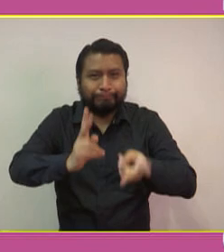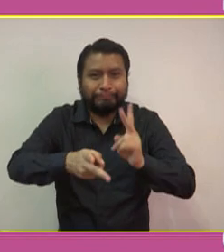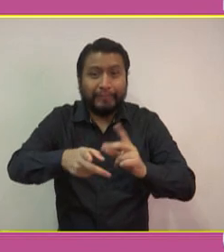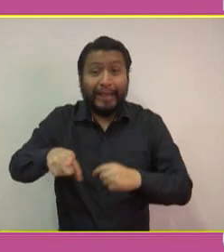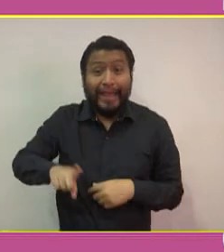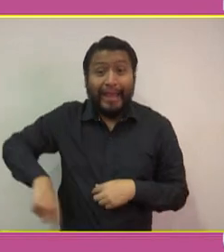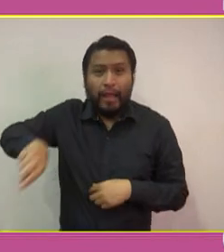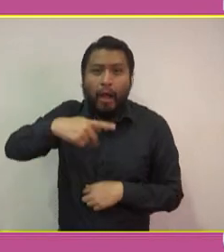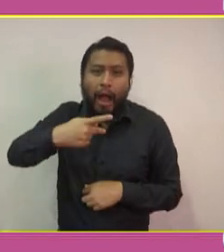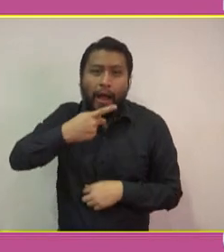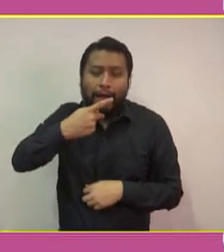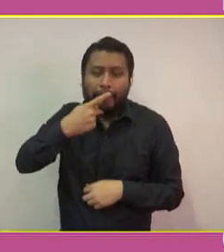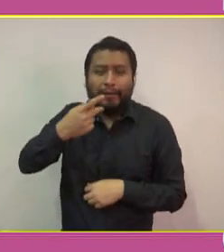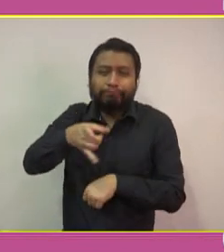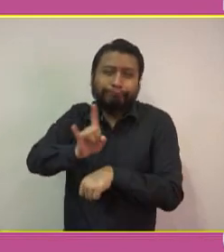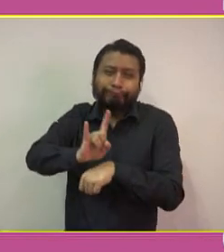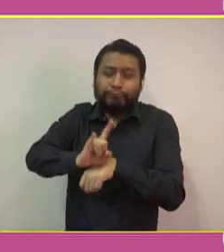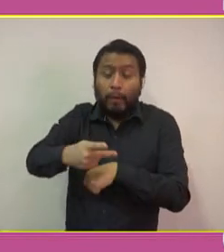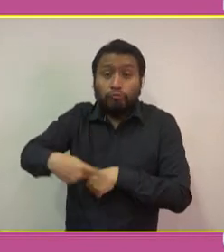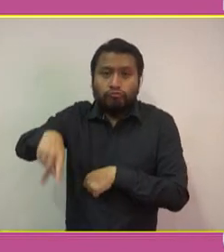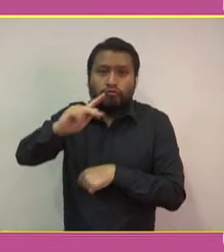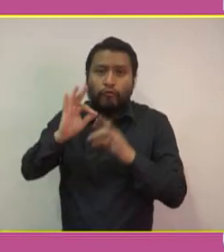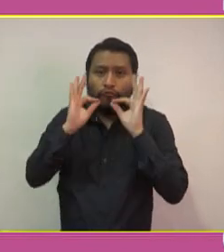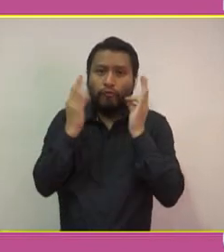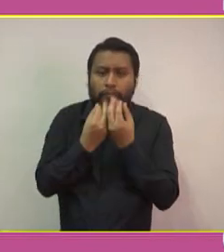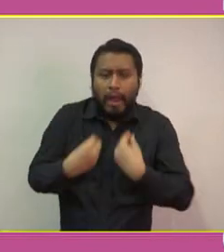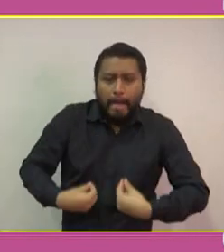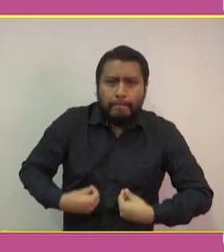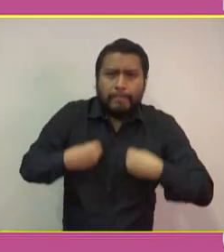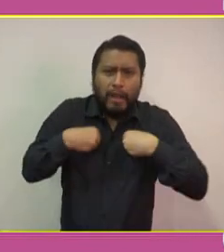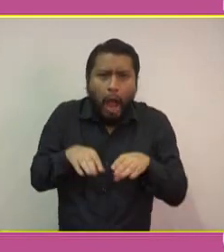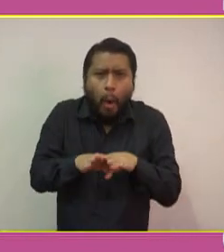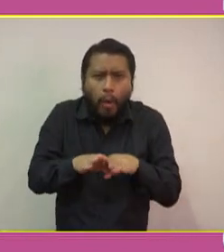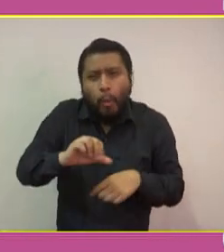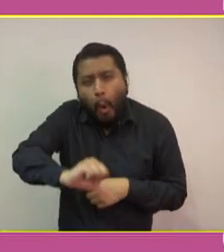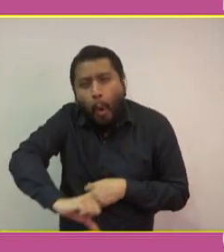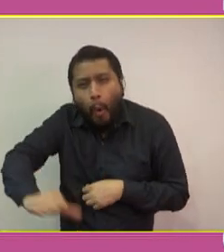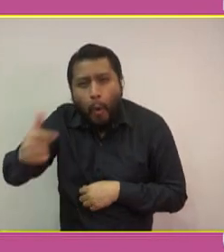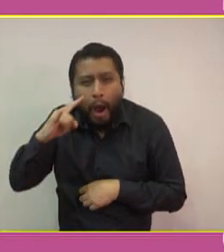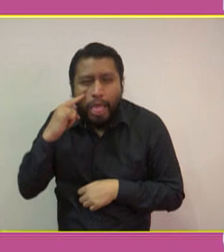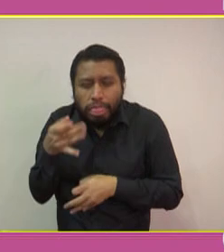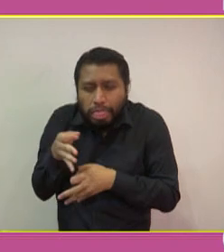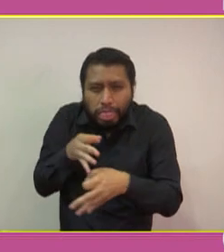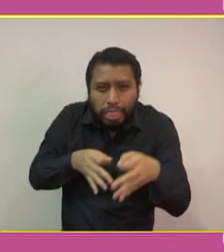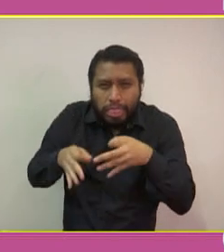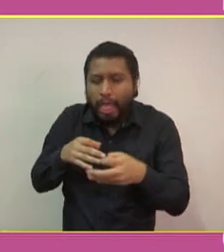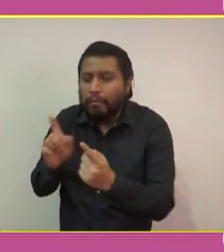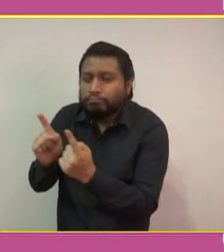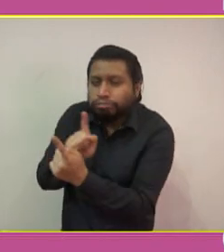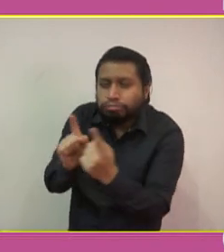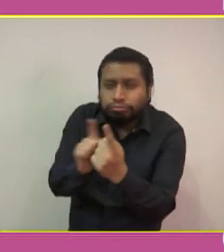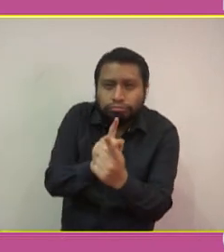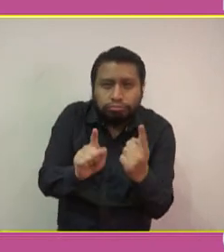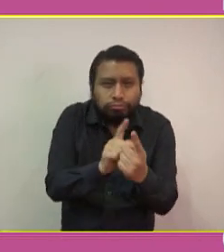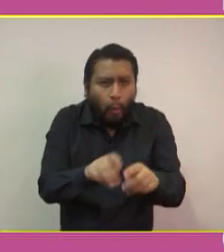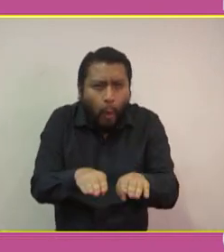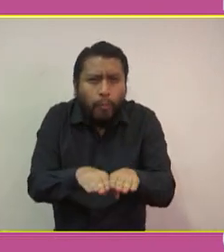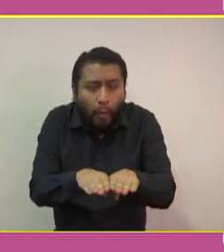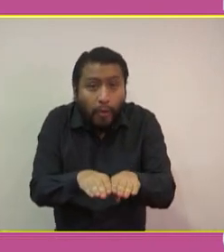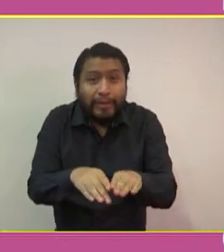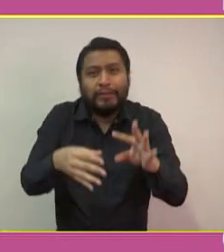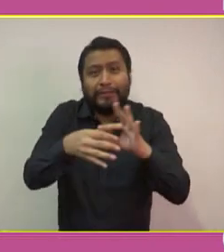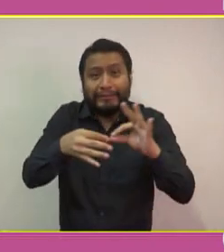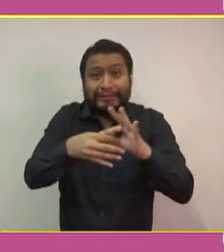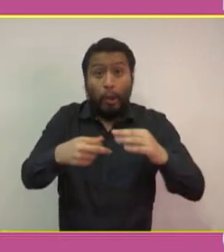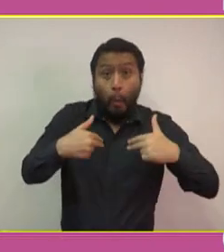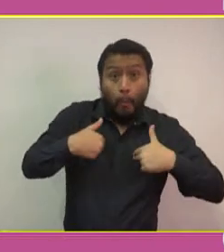describen su forma de vida a través de y su convivencia con otros microorganismos. Y resaltan la relación entre la relación del perro y el